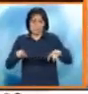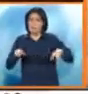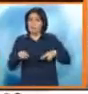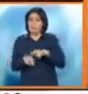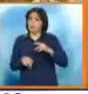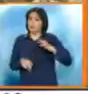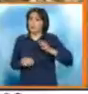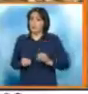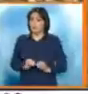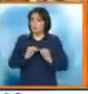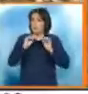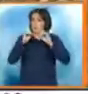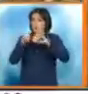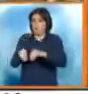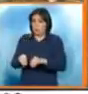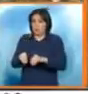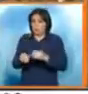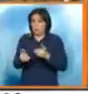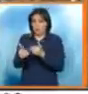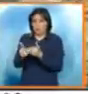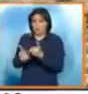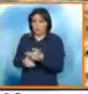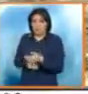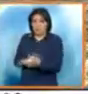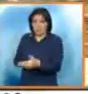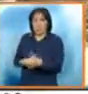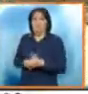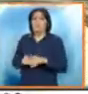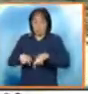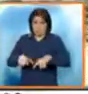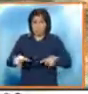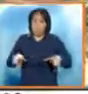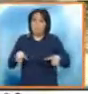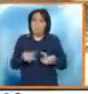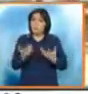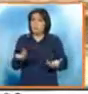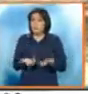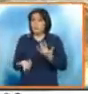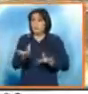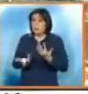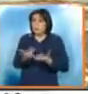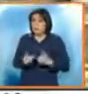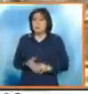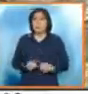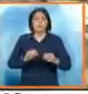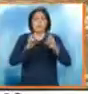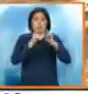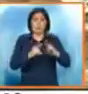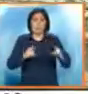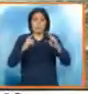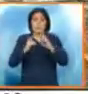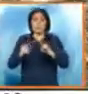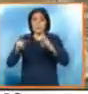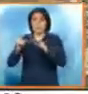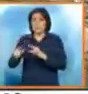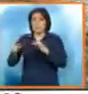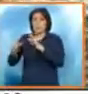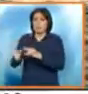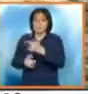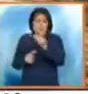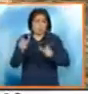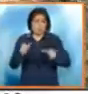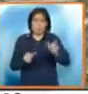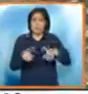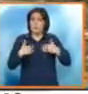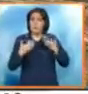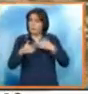han instalado a escasos metros del lugar donde fue el incendio unas carpas para poder albergar a todas estas